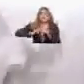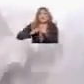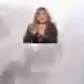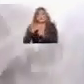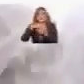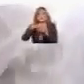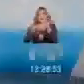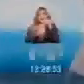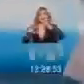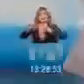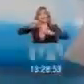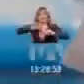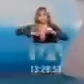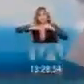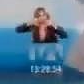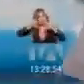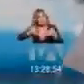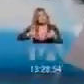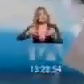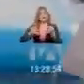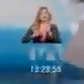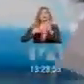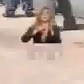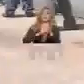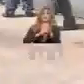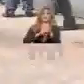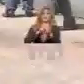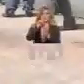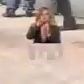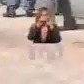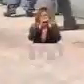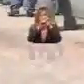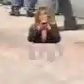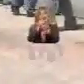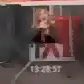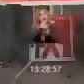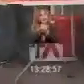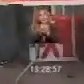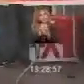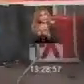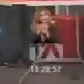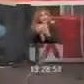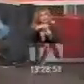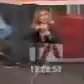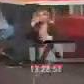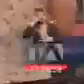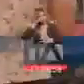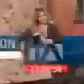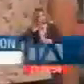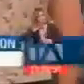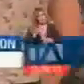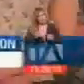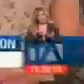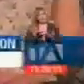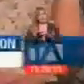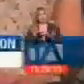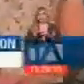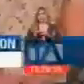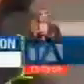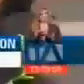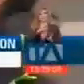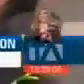tercer estudio científico que esté en marcha, quiere decir que en lugar de ayudar a detectar la enfermedad, las pruebas del municipio